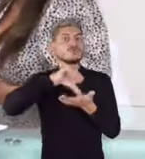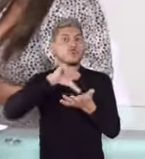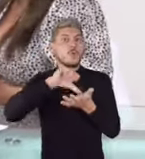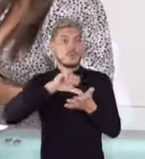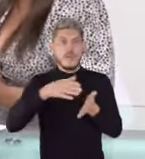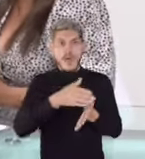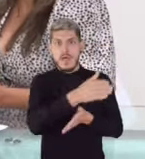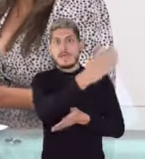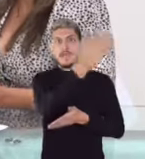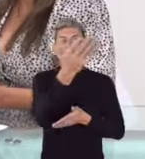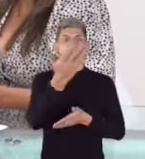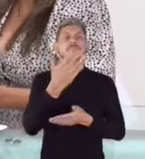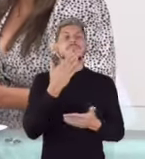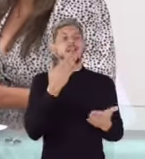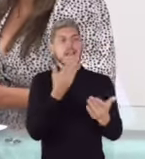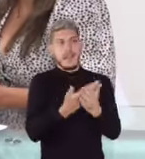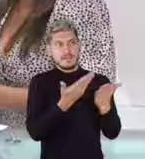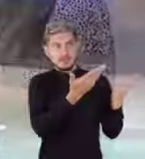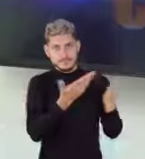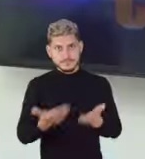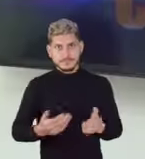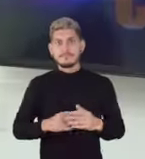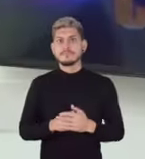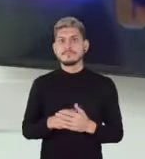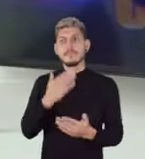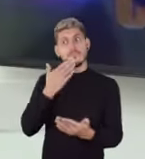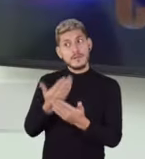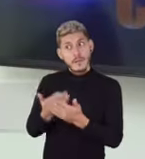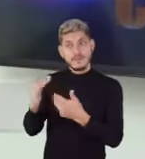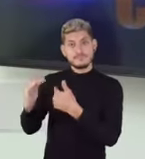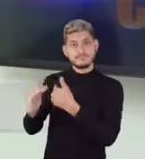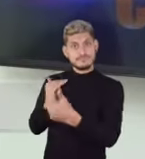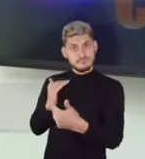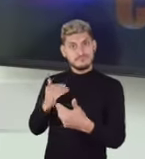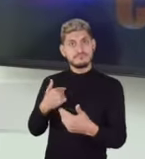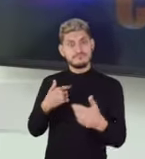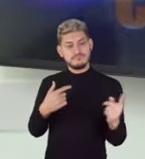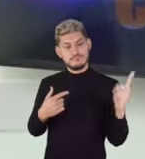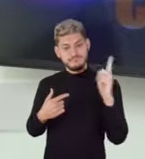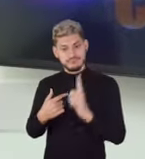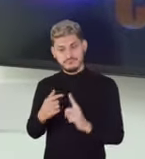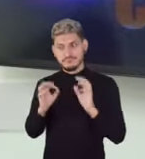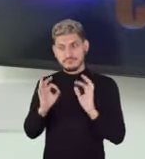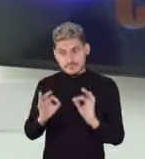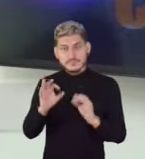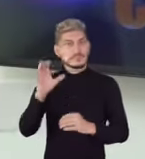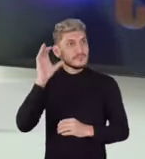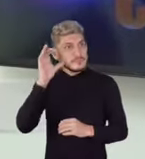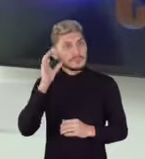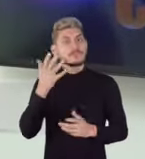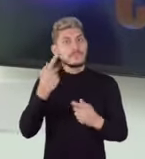bienvenida, muchas gracias por estar con nosotros. Muchísimas gracias, Jessy, por haberme invitado, por escucharnos y tener este